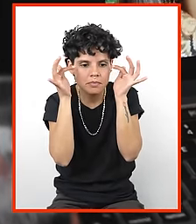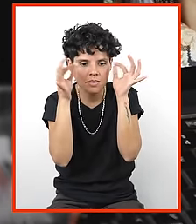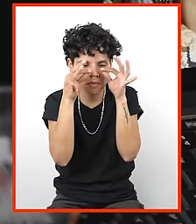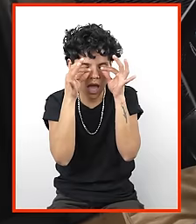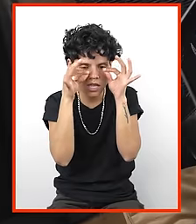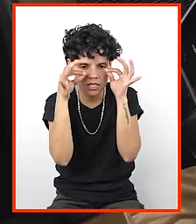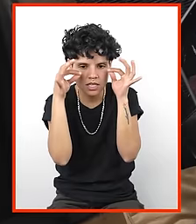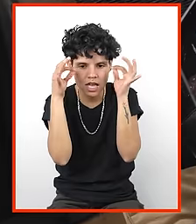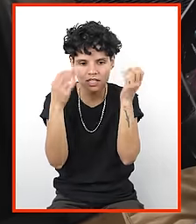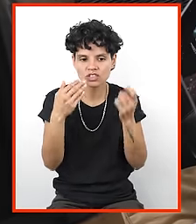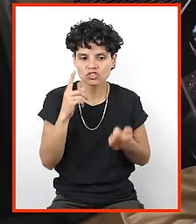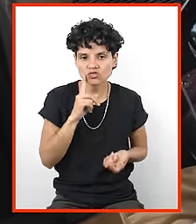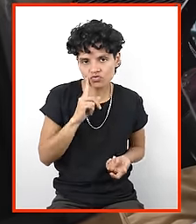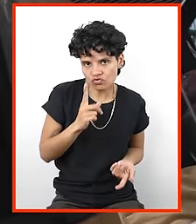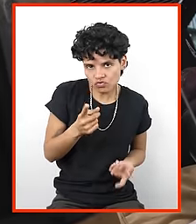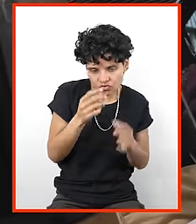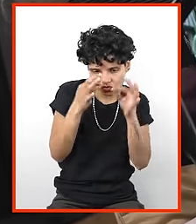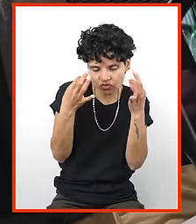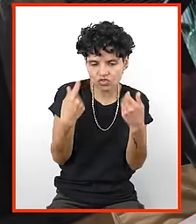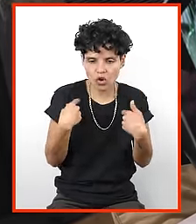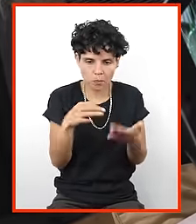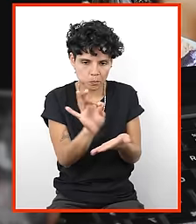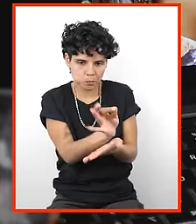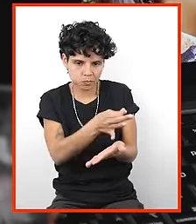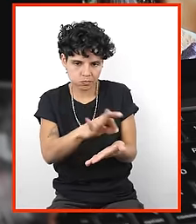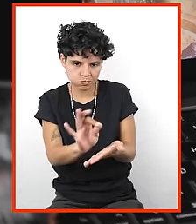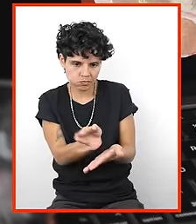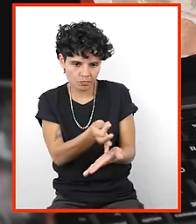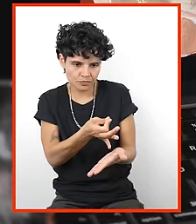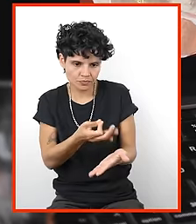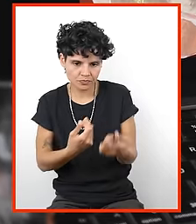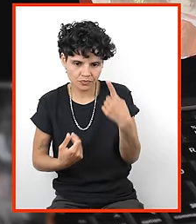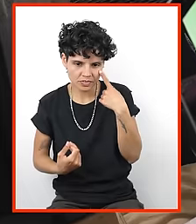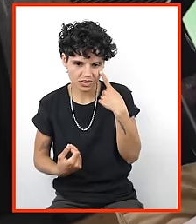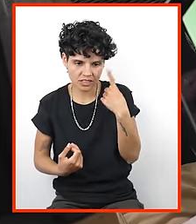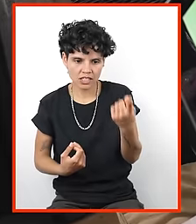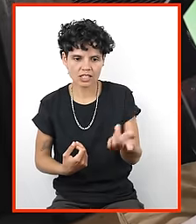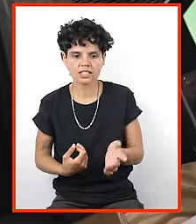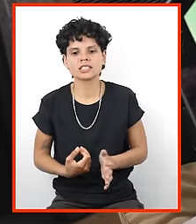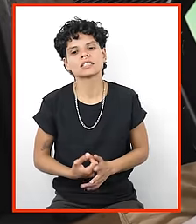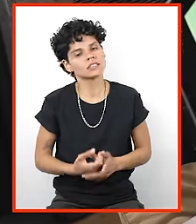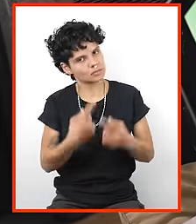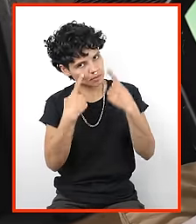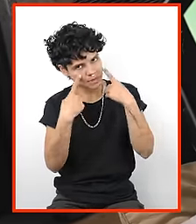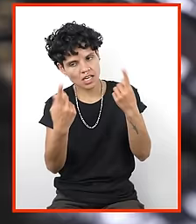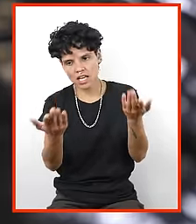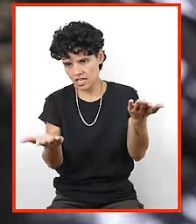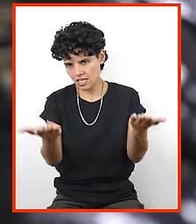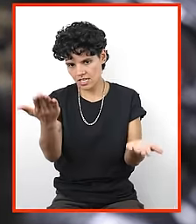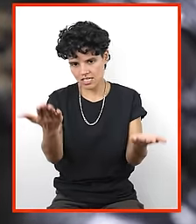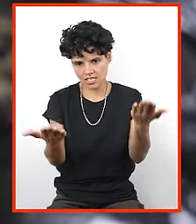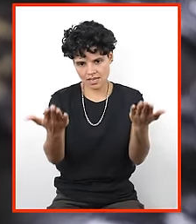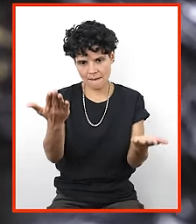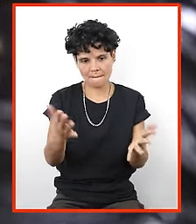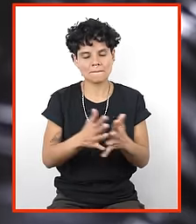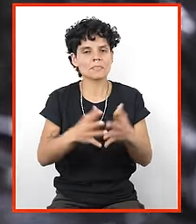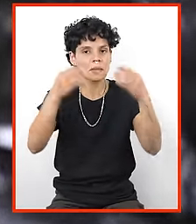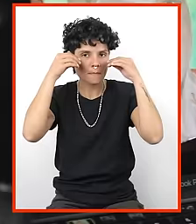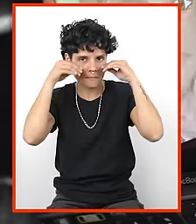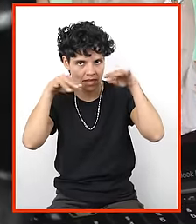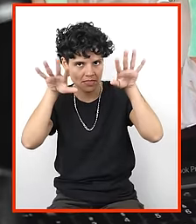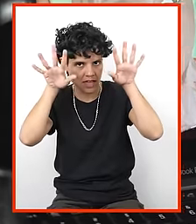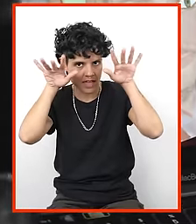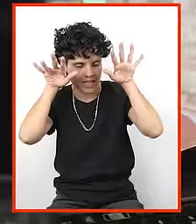ver, Vete, ahí ¿Te fijas que aquí está sí, el maquillaje? Sí, sí. Mira. Está, pues. Está. Está el detalle de hasta las